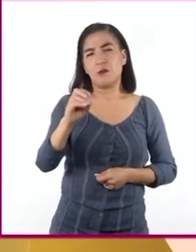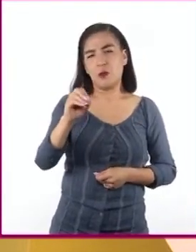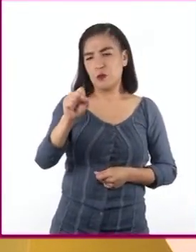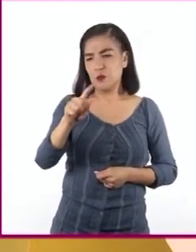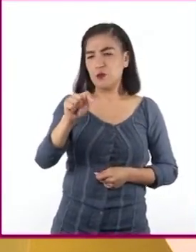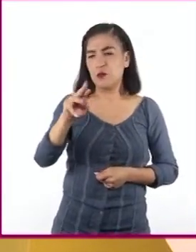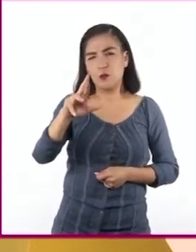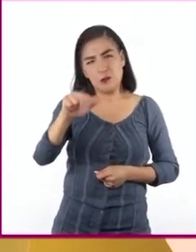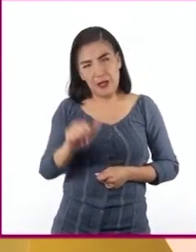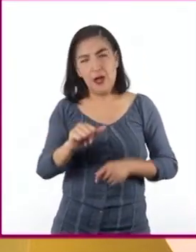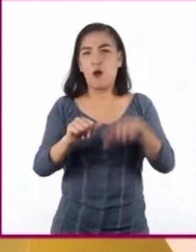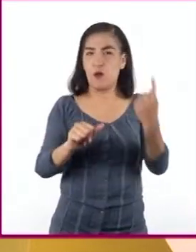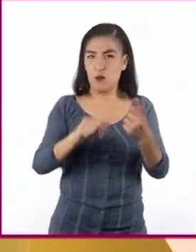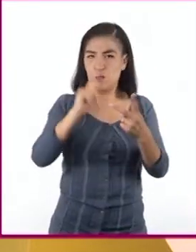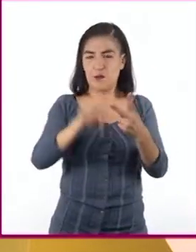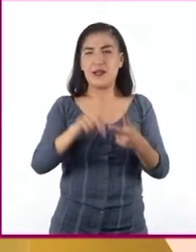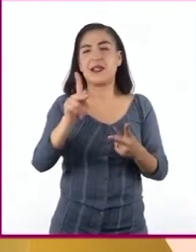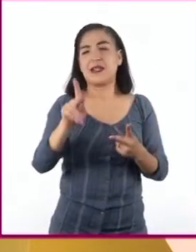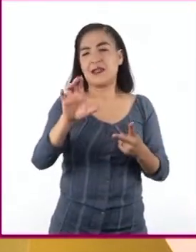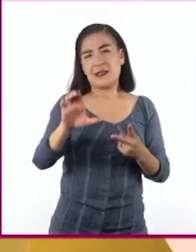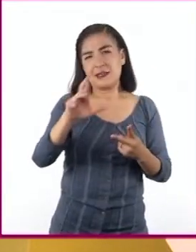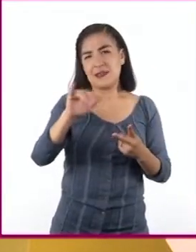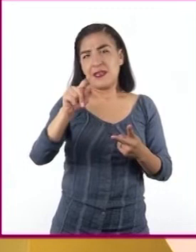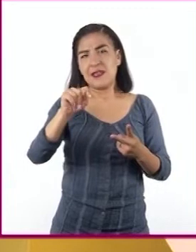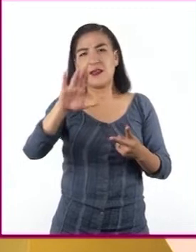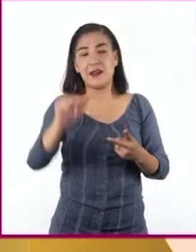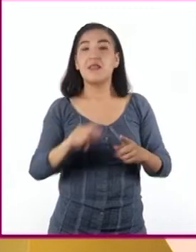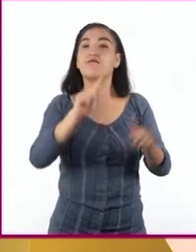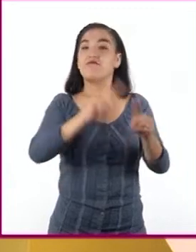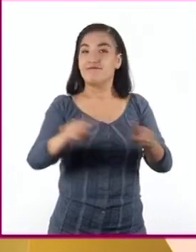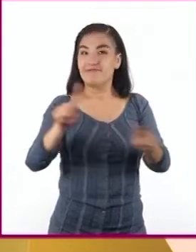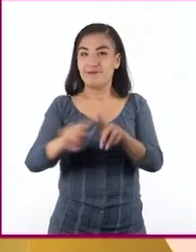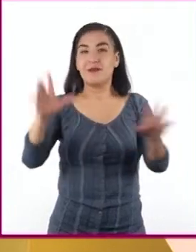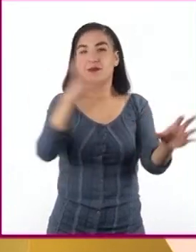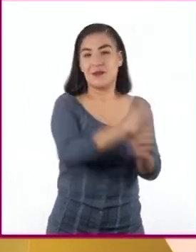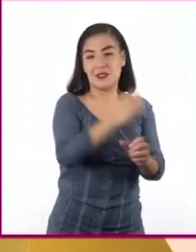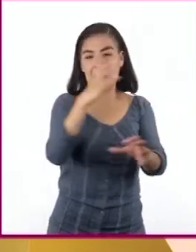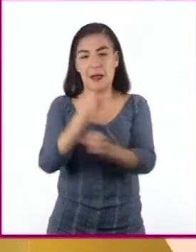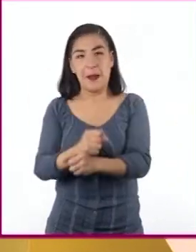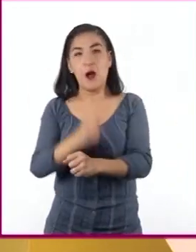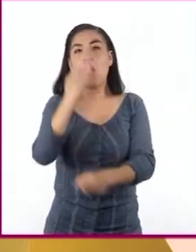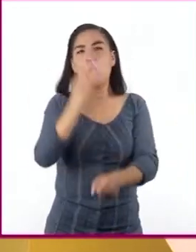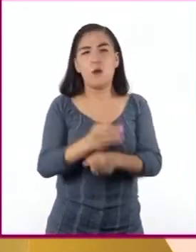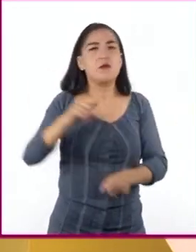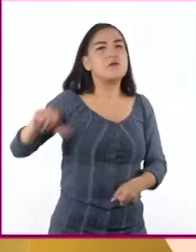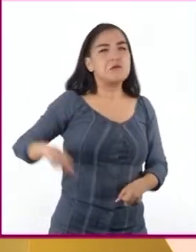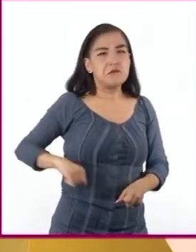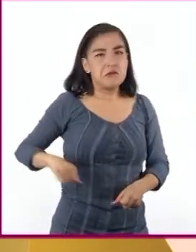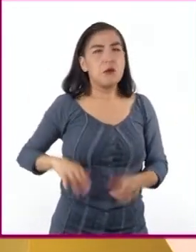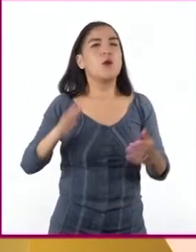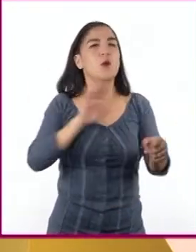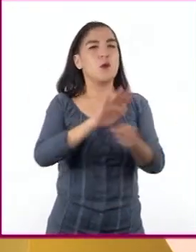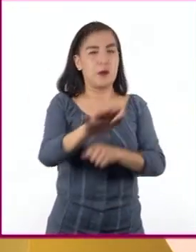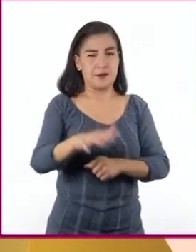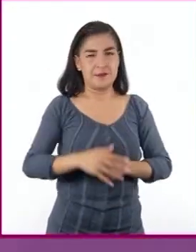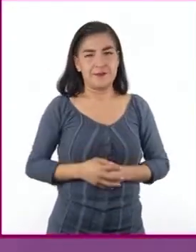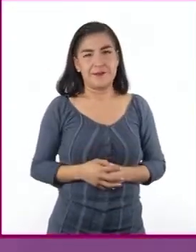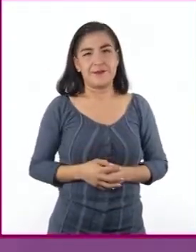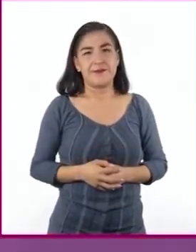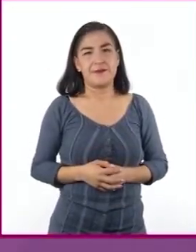distintos significados. Sin embargo, las definiciones que nos interesan en esta sesión son las